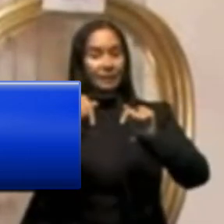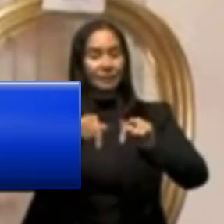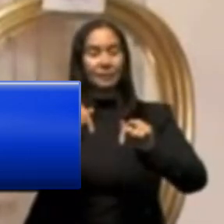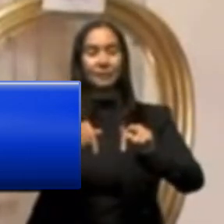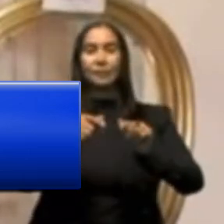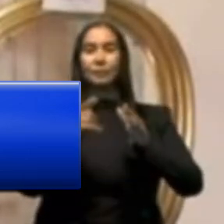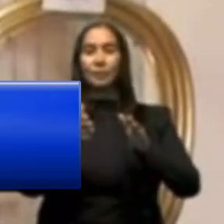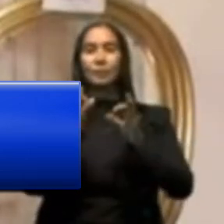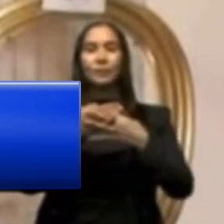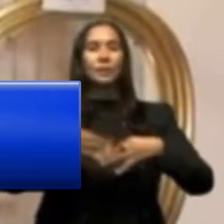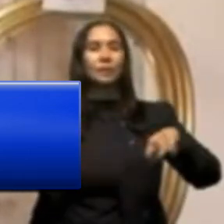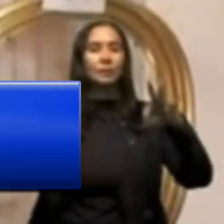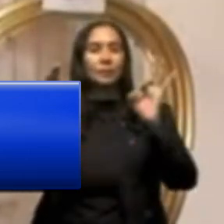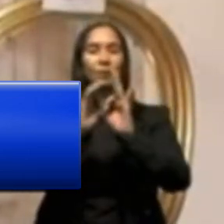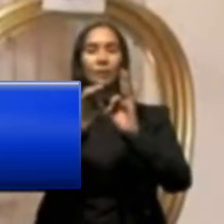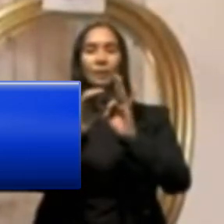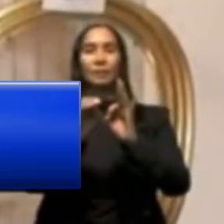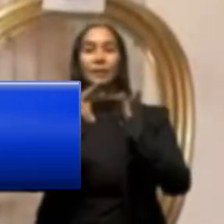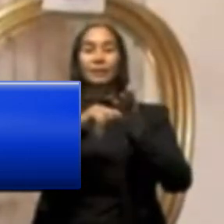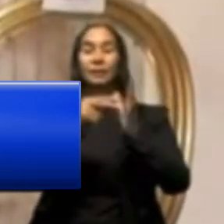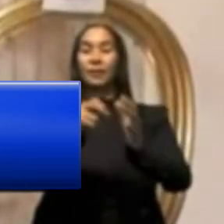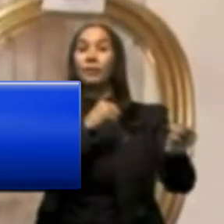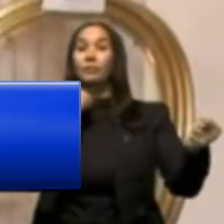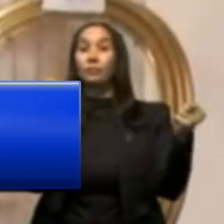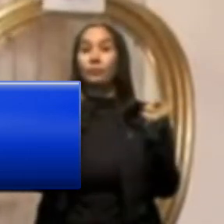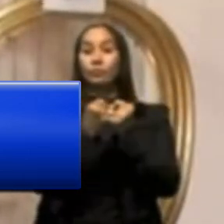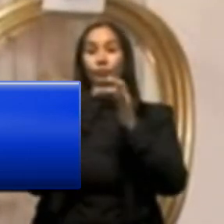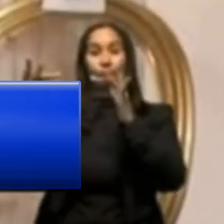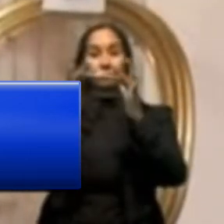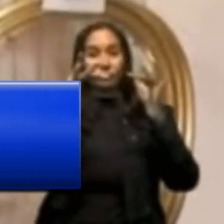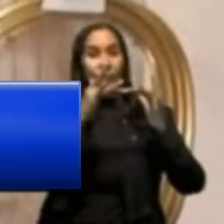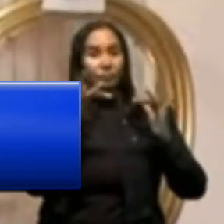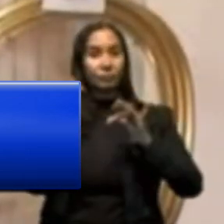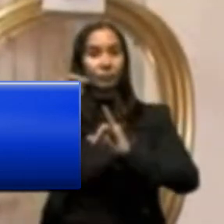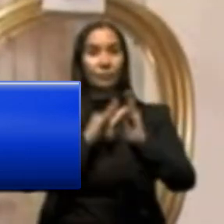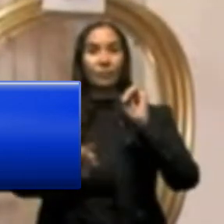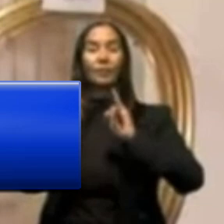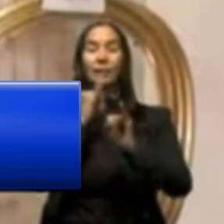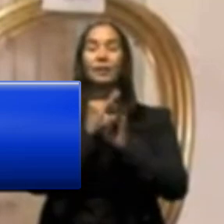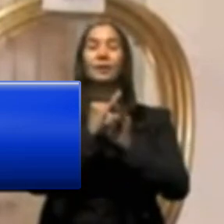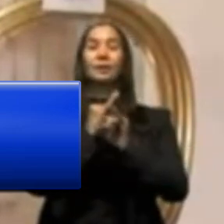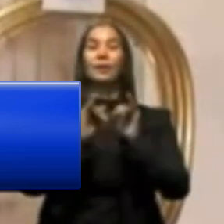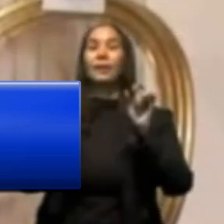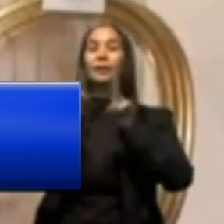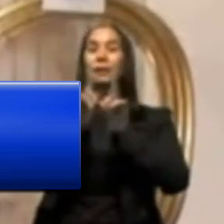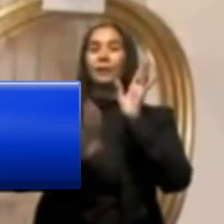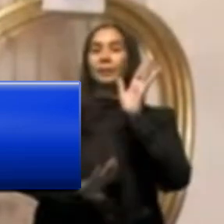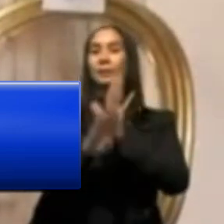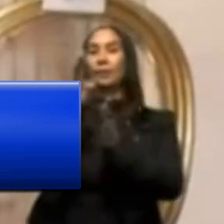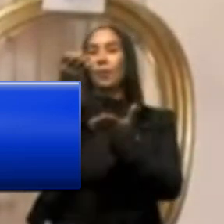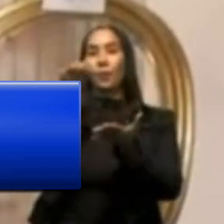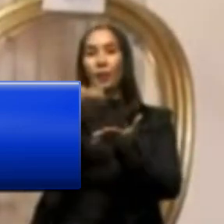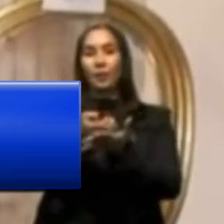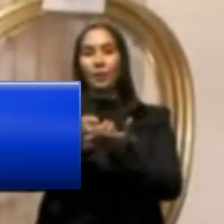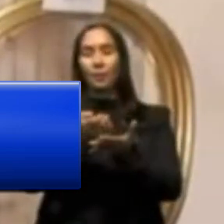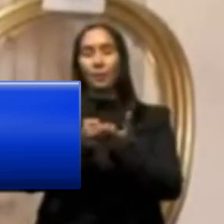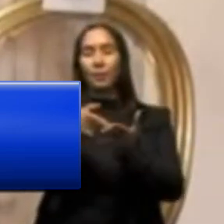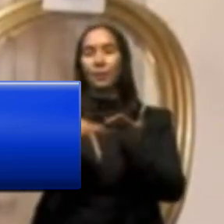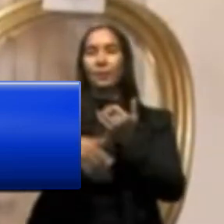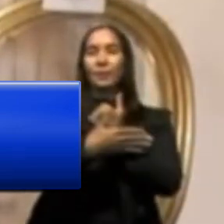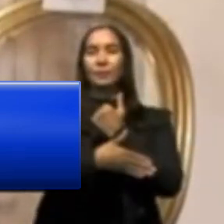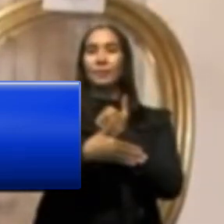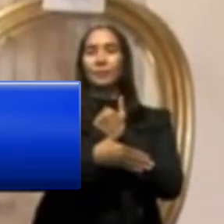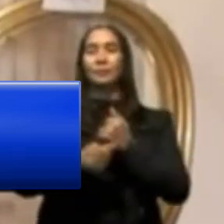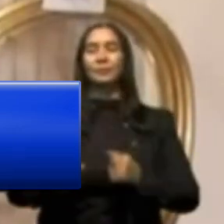fundamental hacia el fortalecimiento de nuestras conexiones internacionales y el desarrollo económico de nuestra